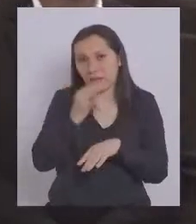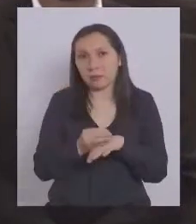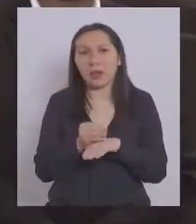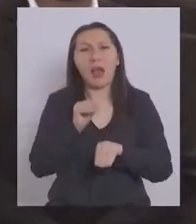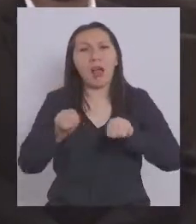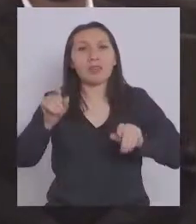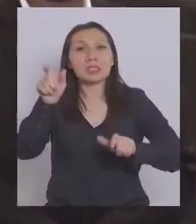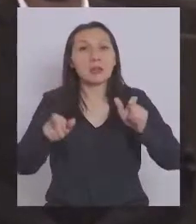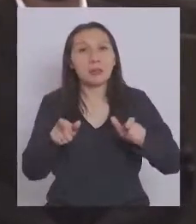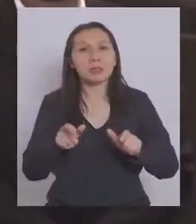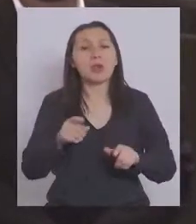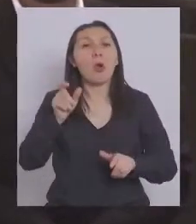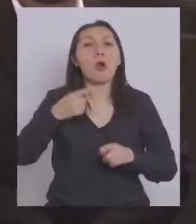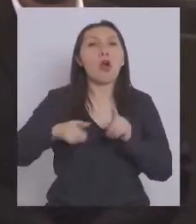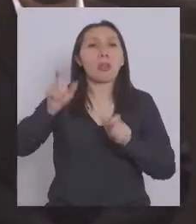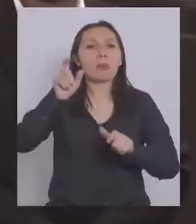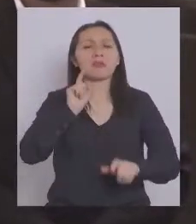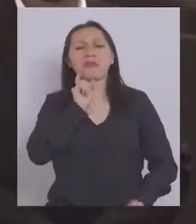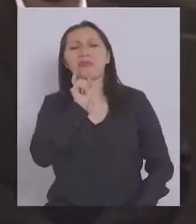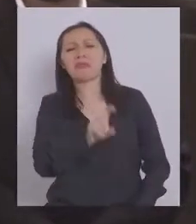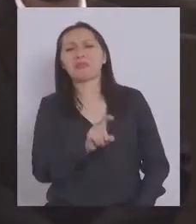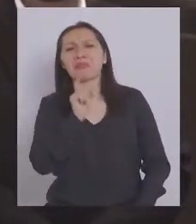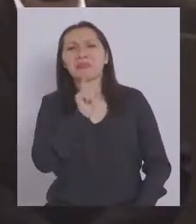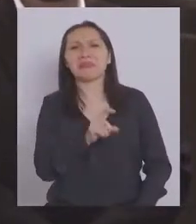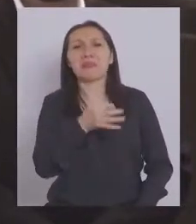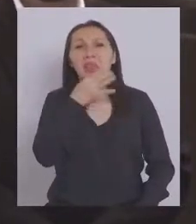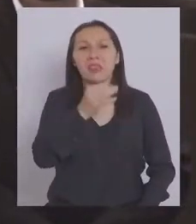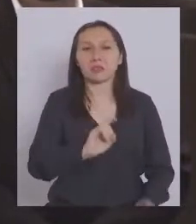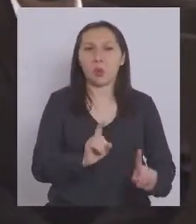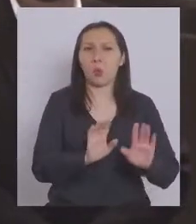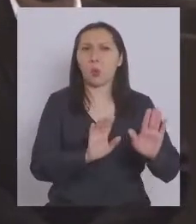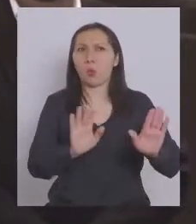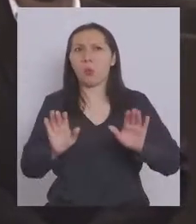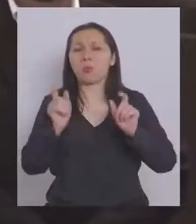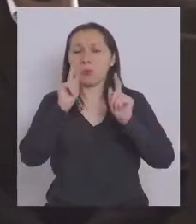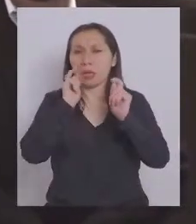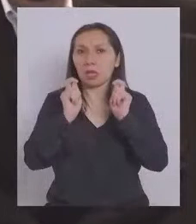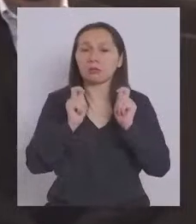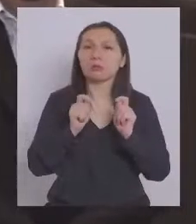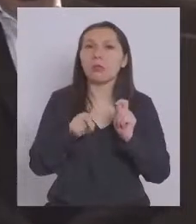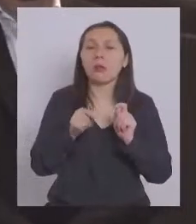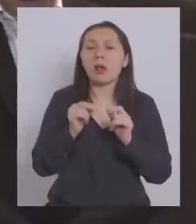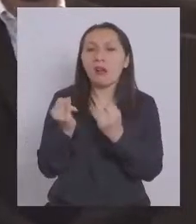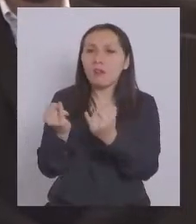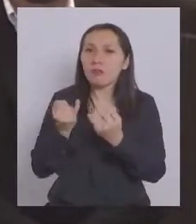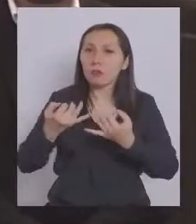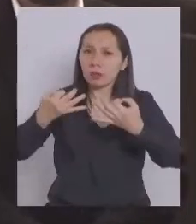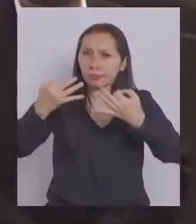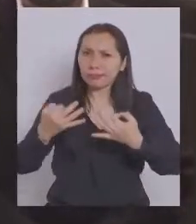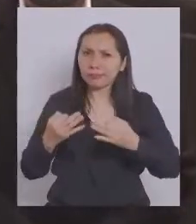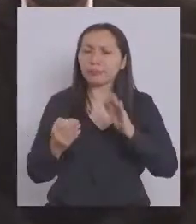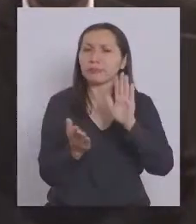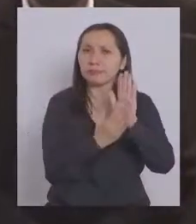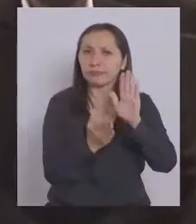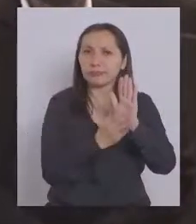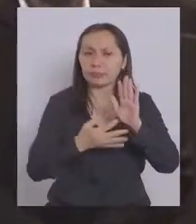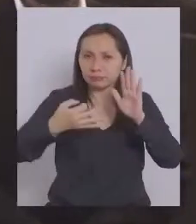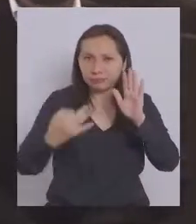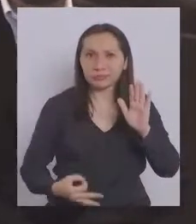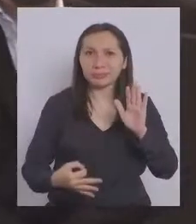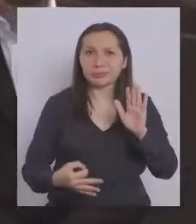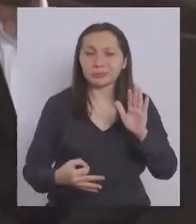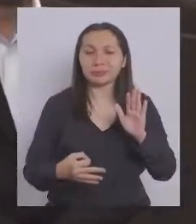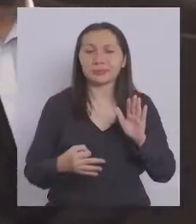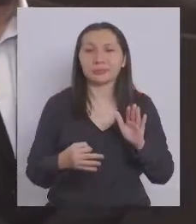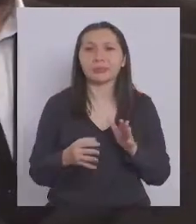que emiten estos juicios a hacerlo sobre la base de información sólida.